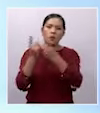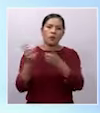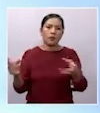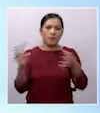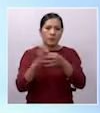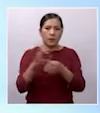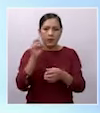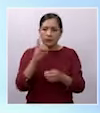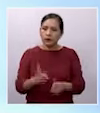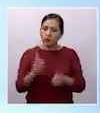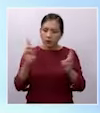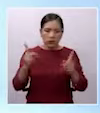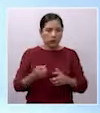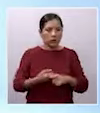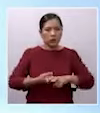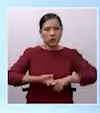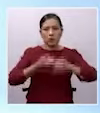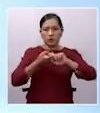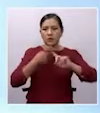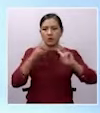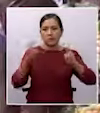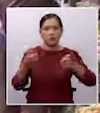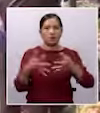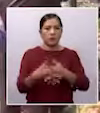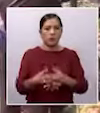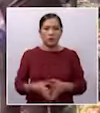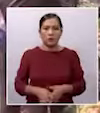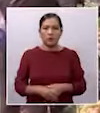Morales levantar los bloqueos.